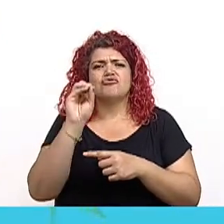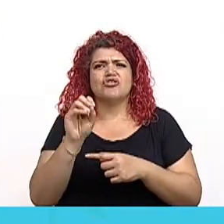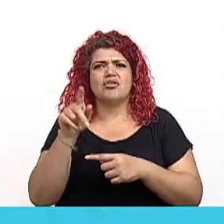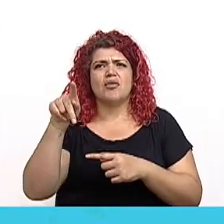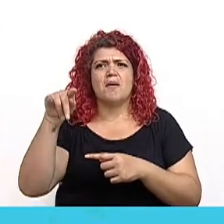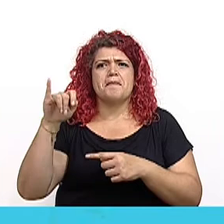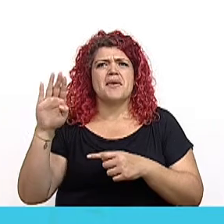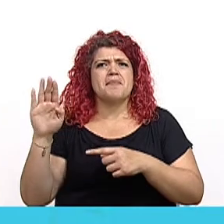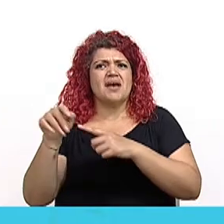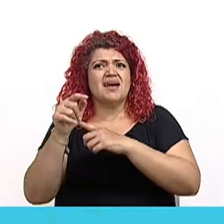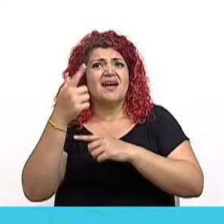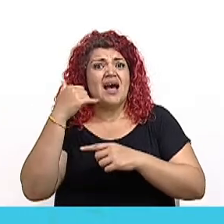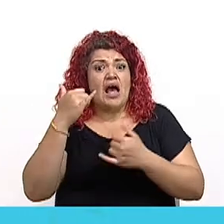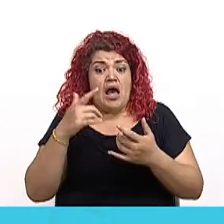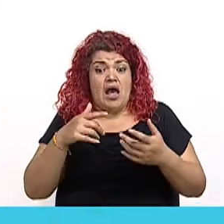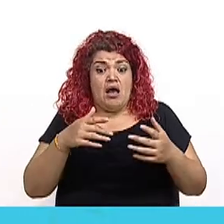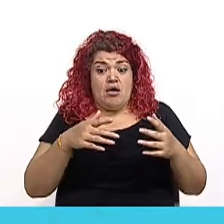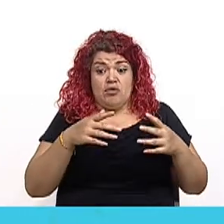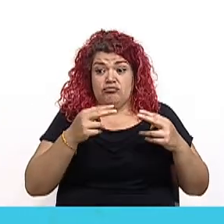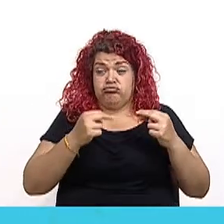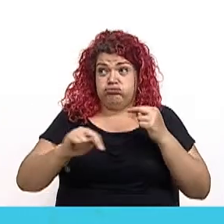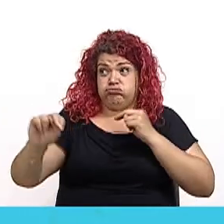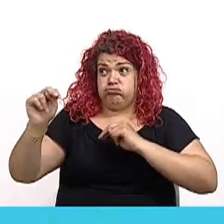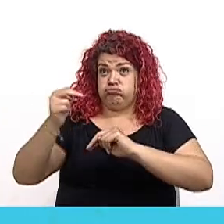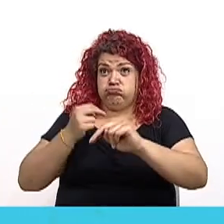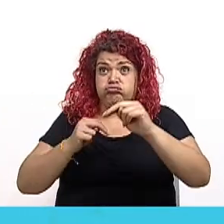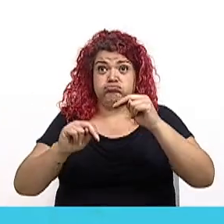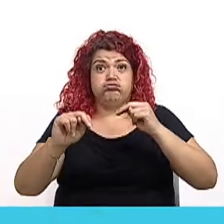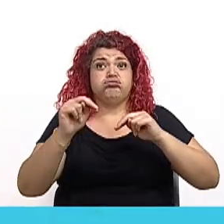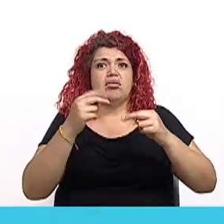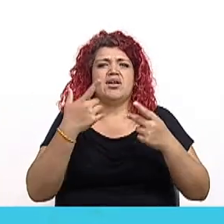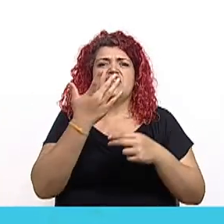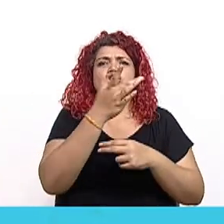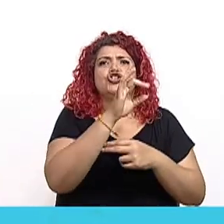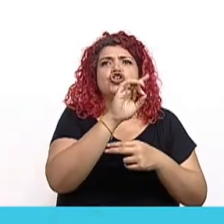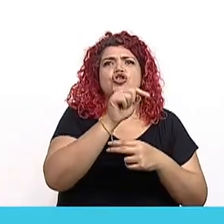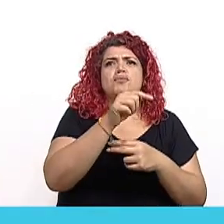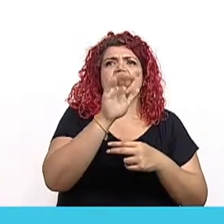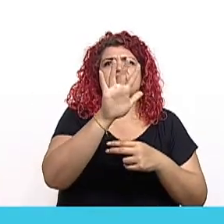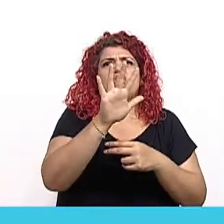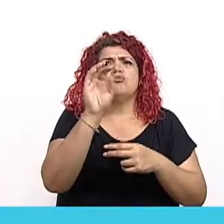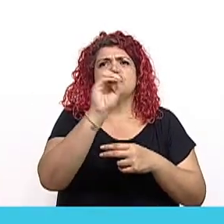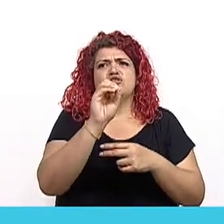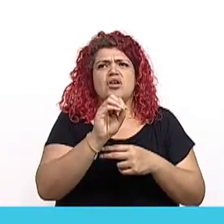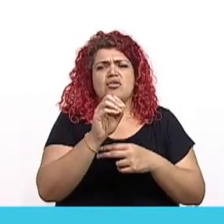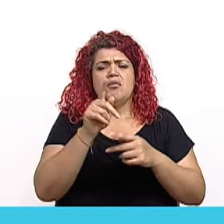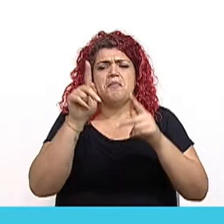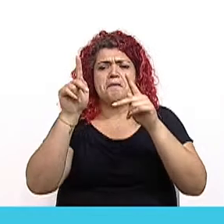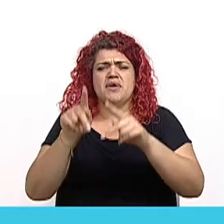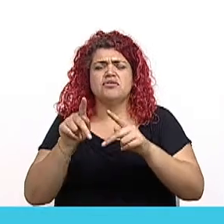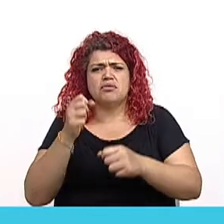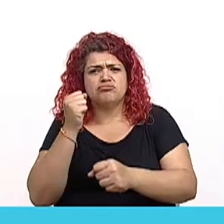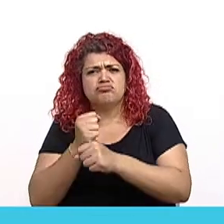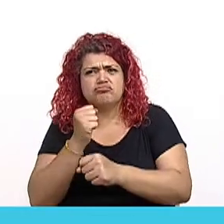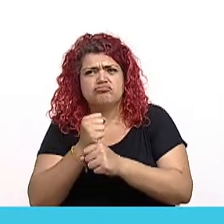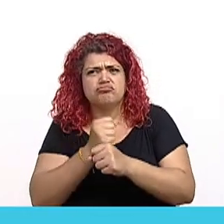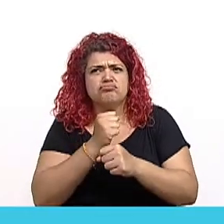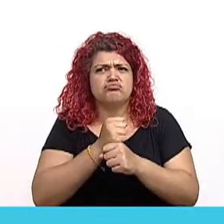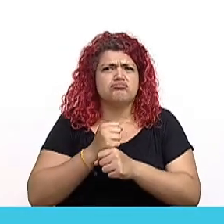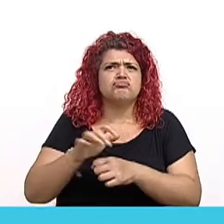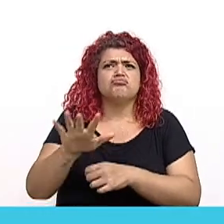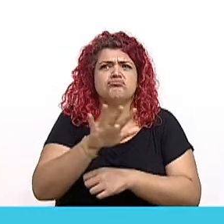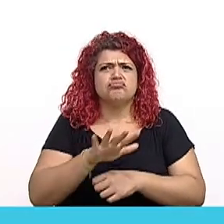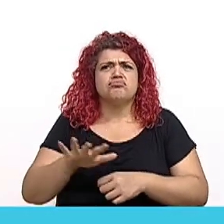del 25% de las exportaciones regionales y concentraba el 18,5% de la población ocupada en